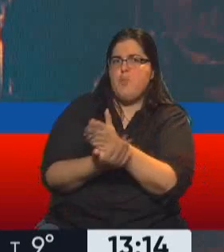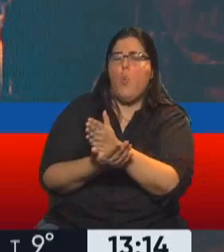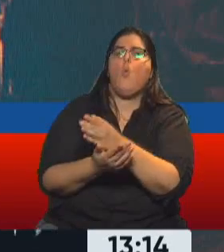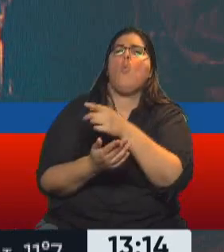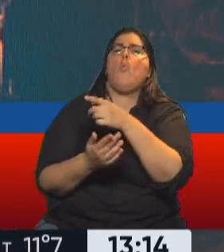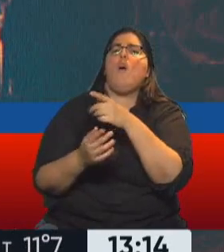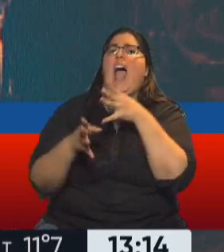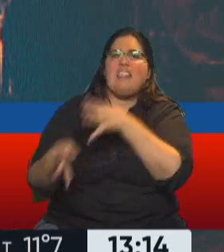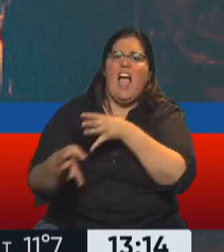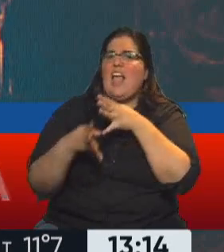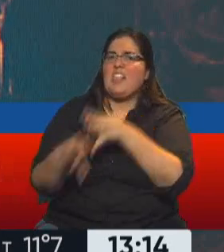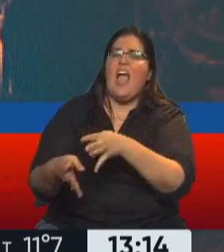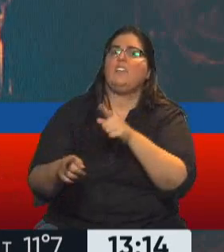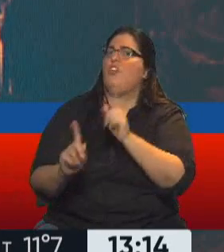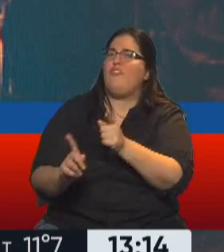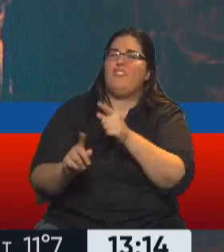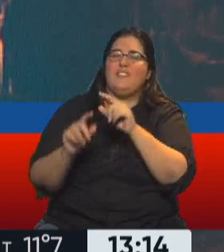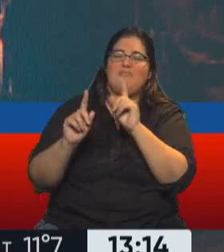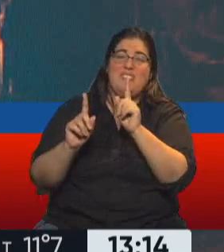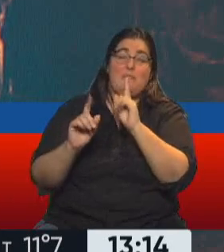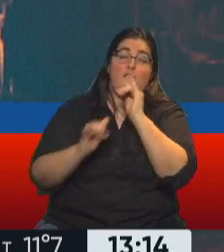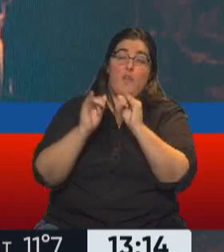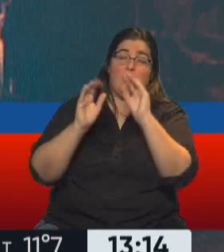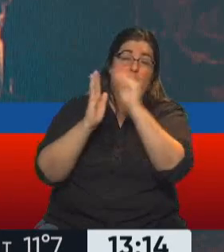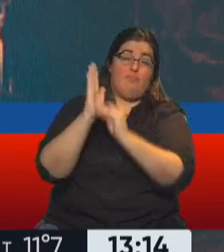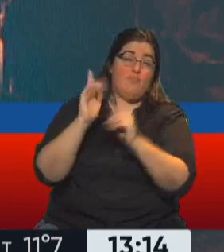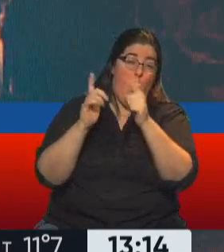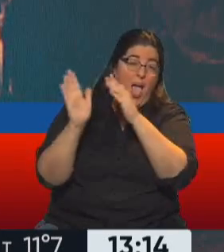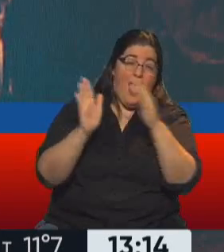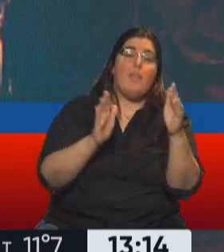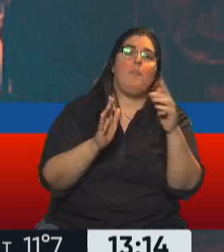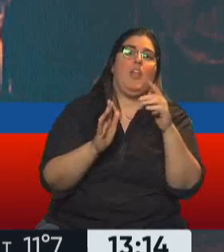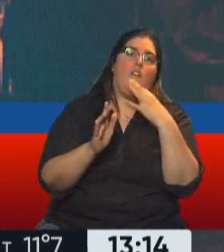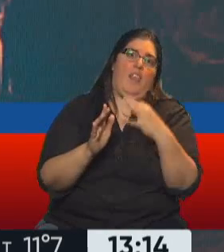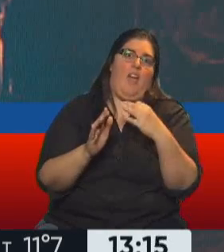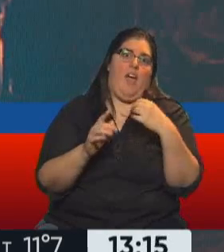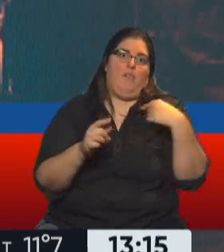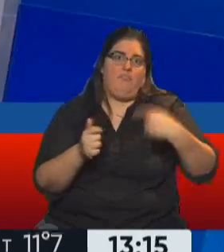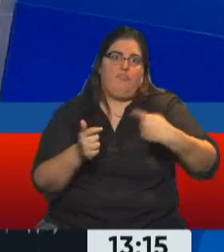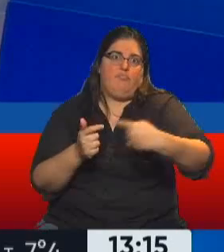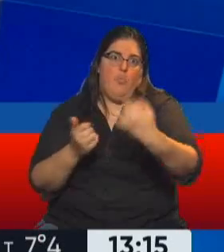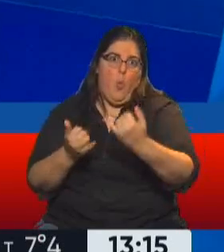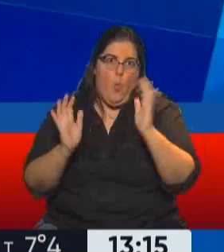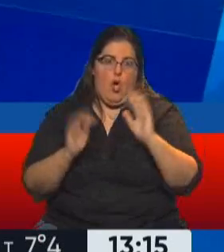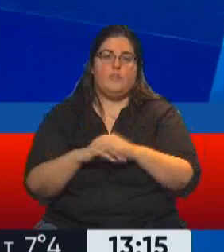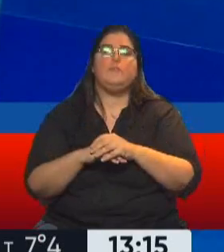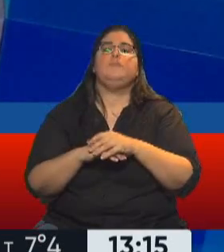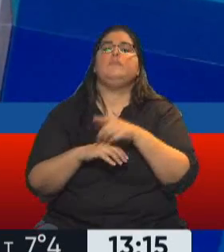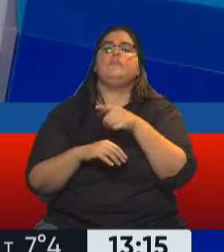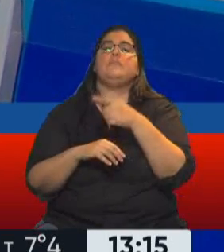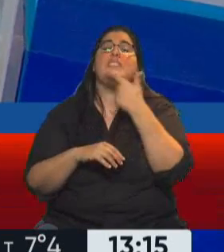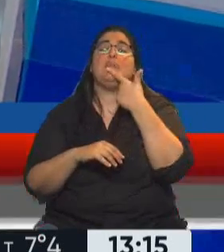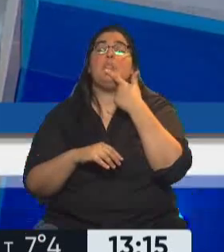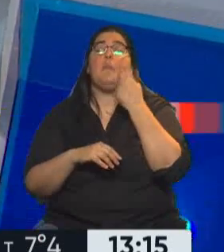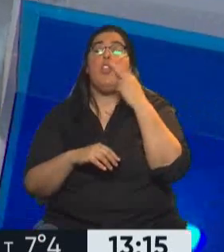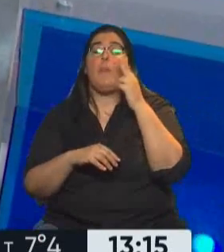eso fue constante, aunque no está reflejado acá en esta seguidilla de hechos que estamos relatando, ¿no? En septiembre del